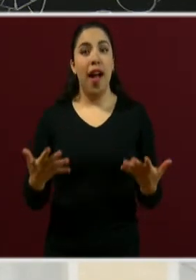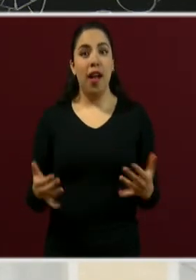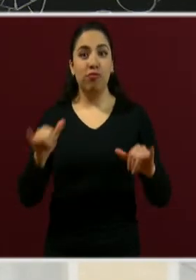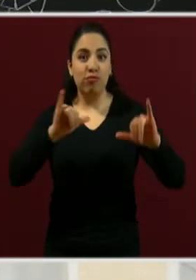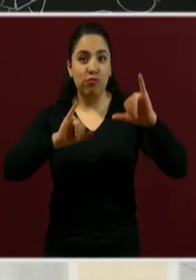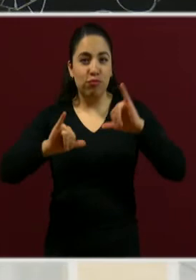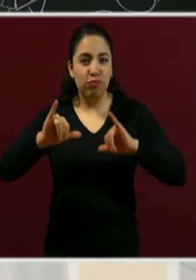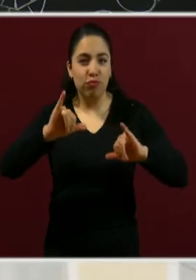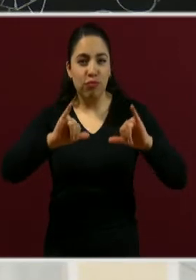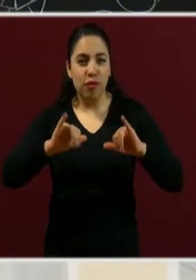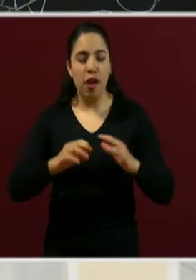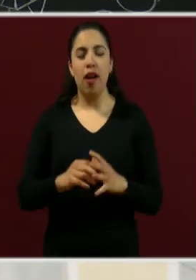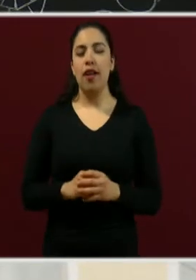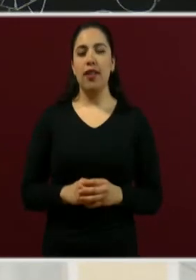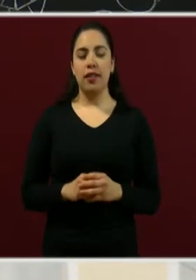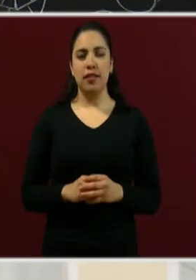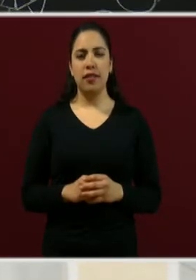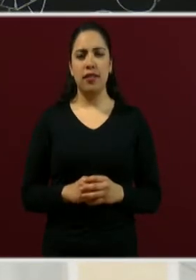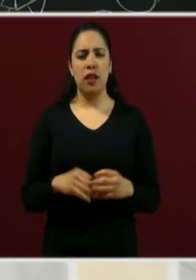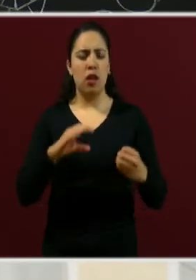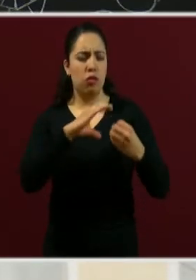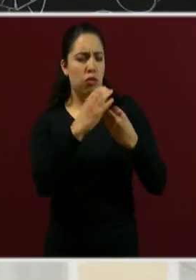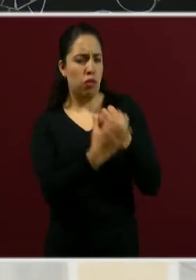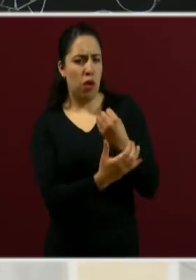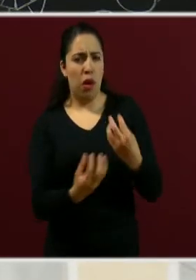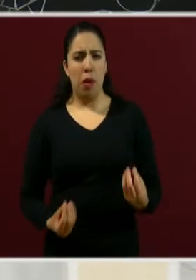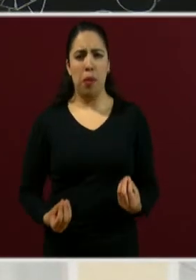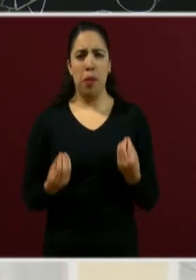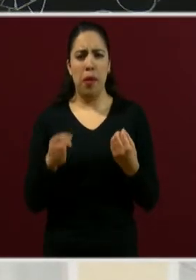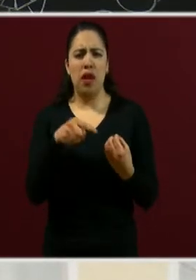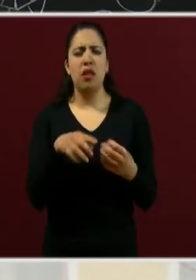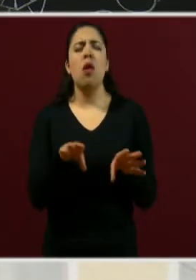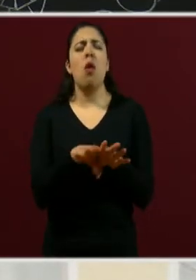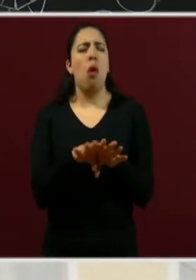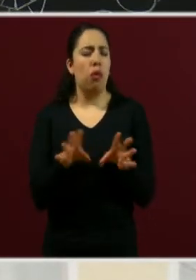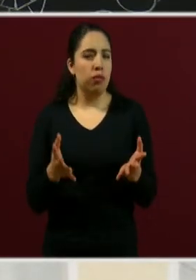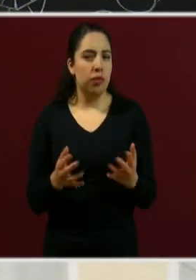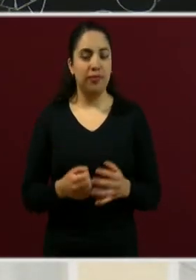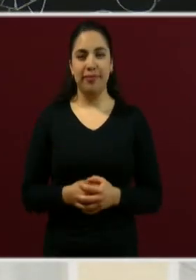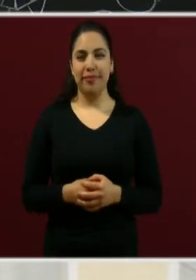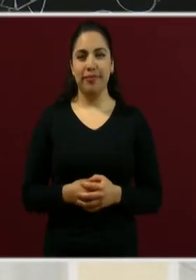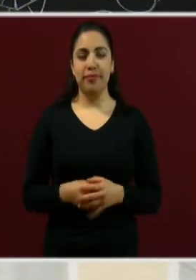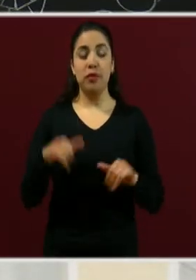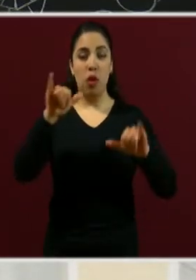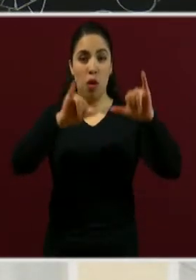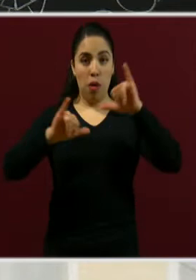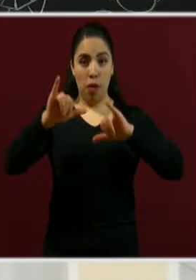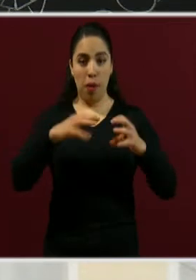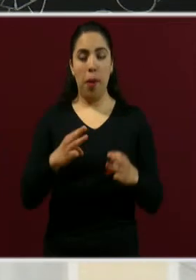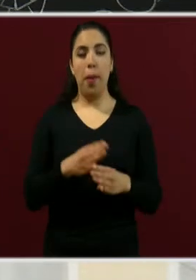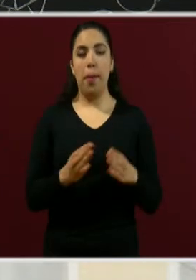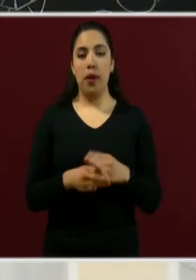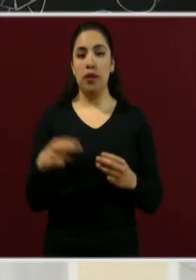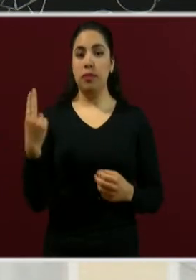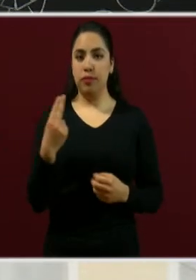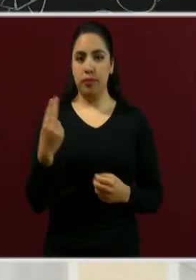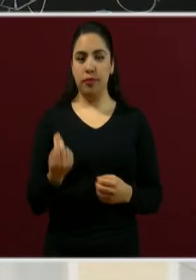sería vivir en este planeta. Para este experimento vamos a necesitar el siguiente